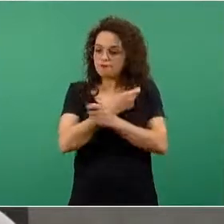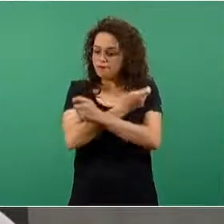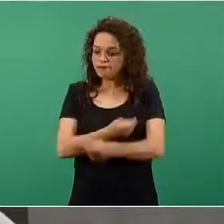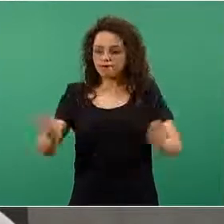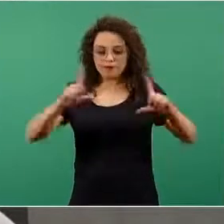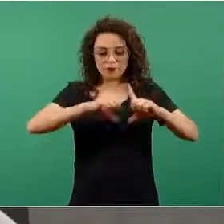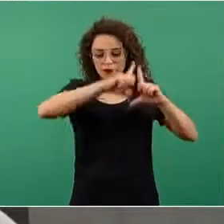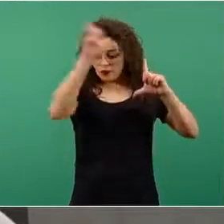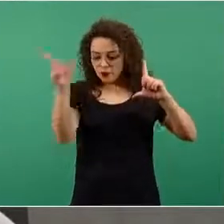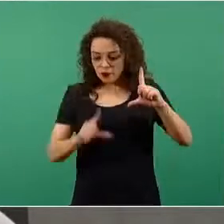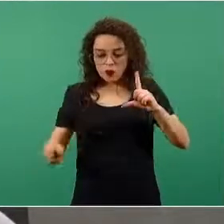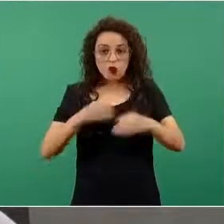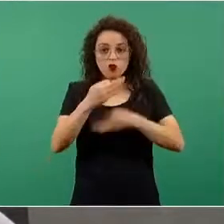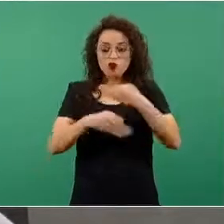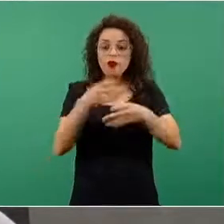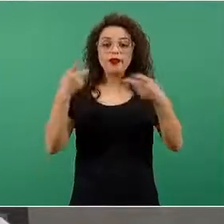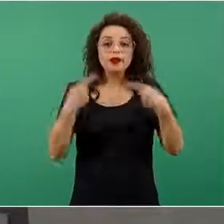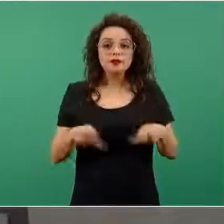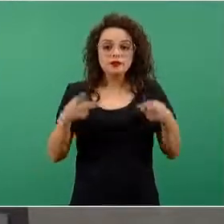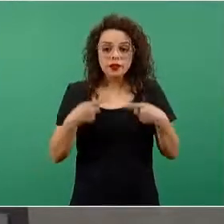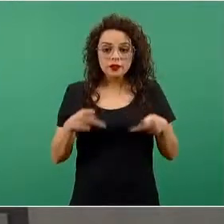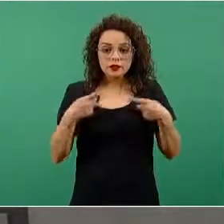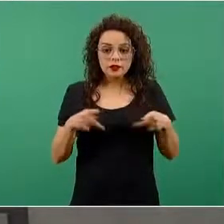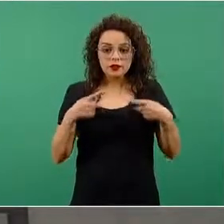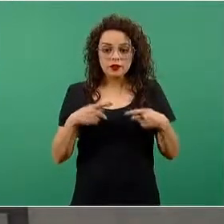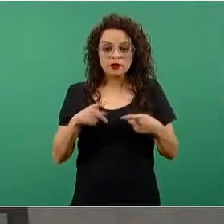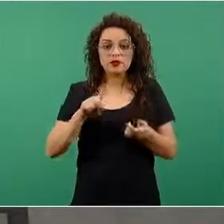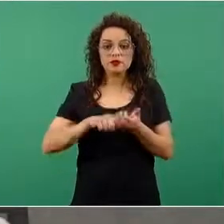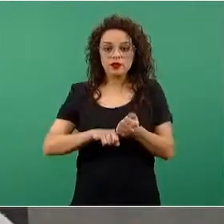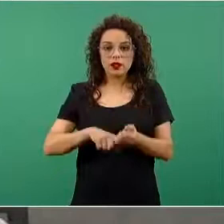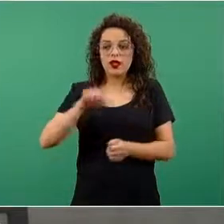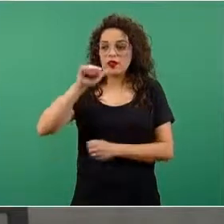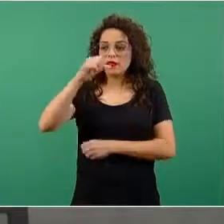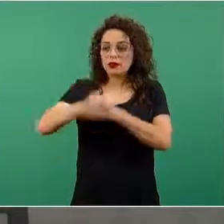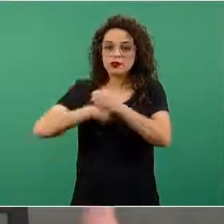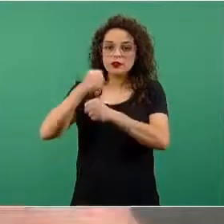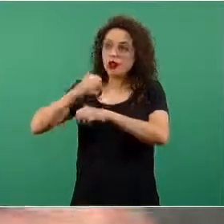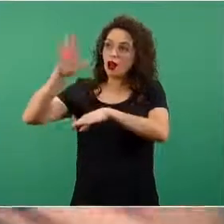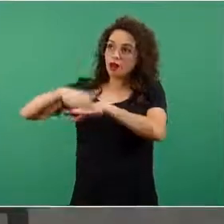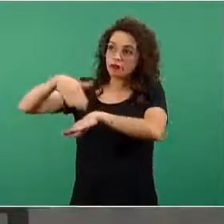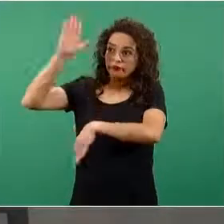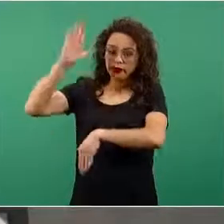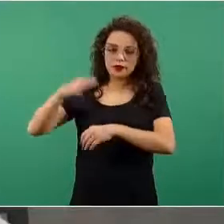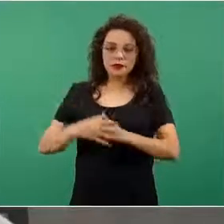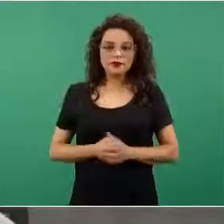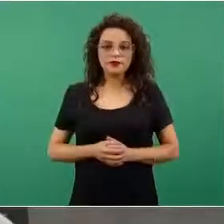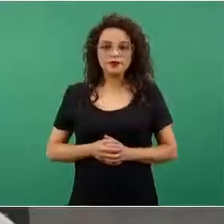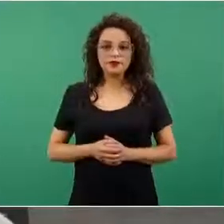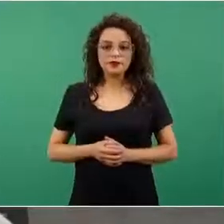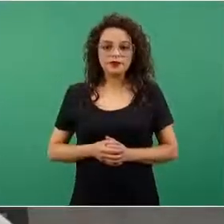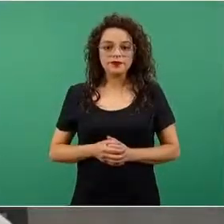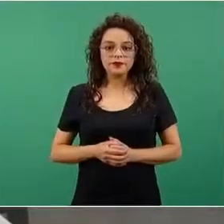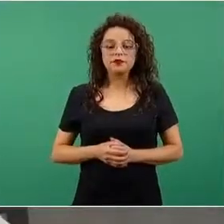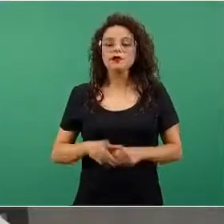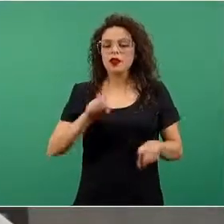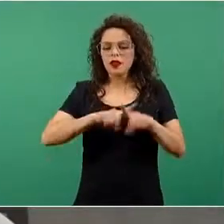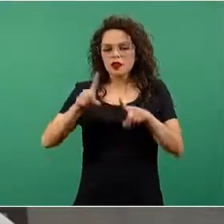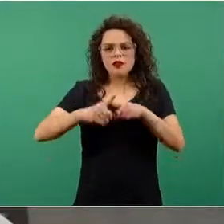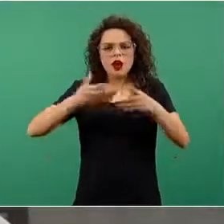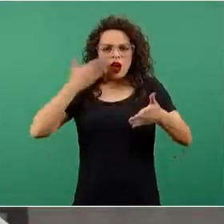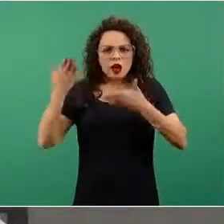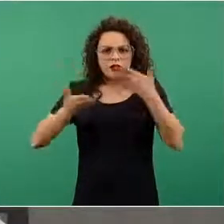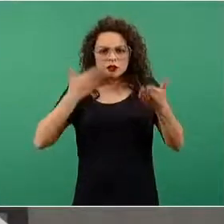población mexicana, de momento considerada de 16 años en adelante. Están en curso varios de los estudios